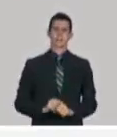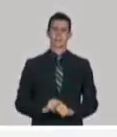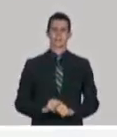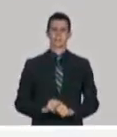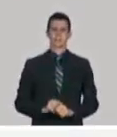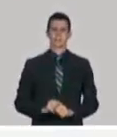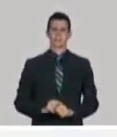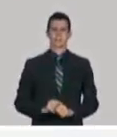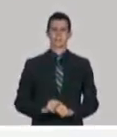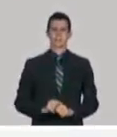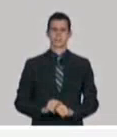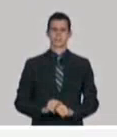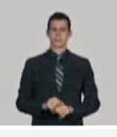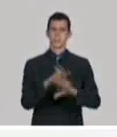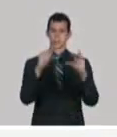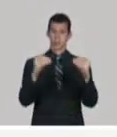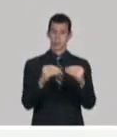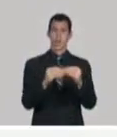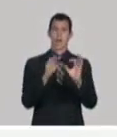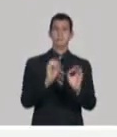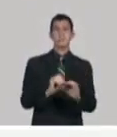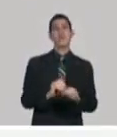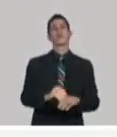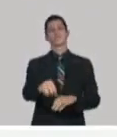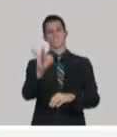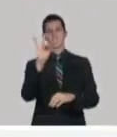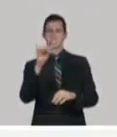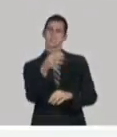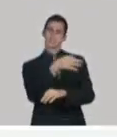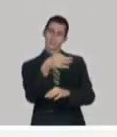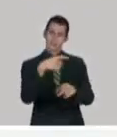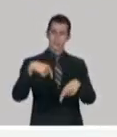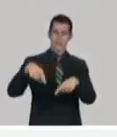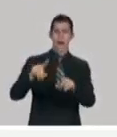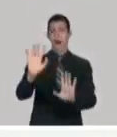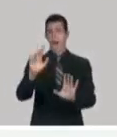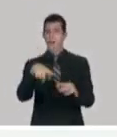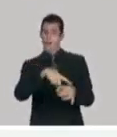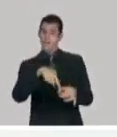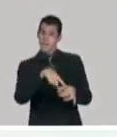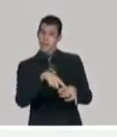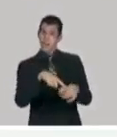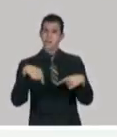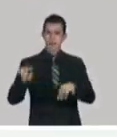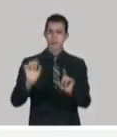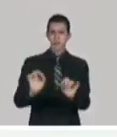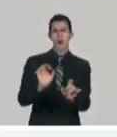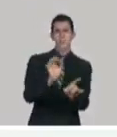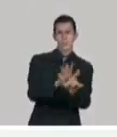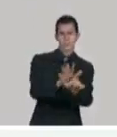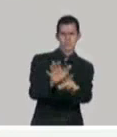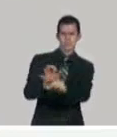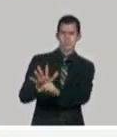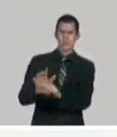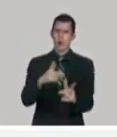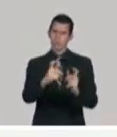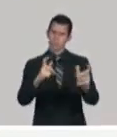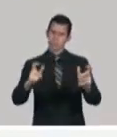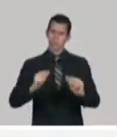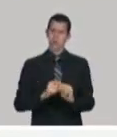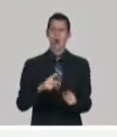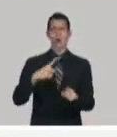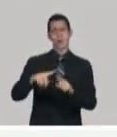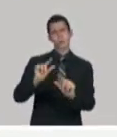la entrada como un municipio matanza hallaba doctor ian explicó que vamos a comenzar también un poco después otras provincias final del río santiago iremos